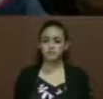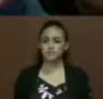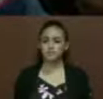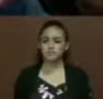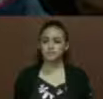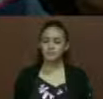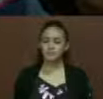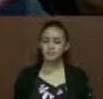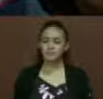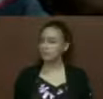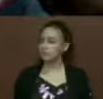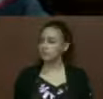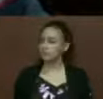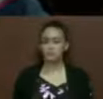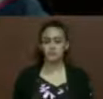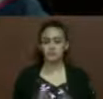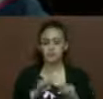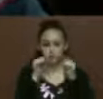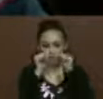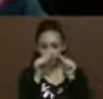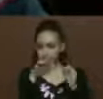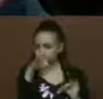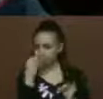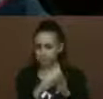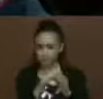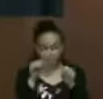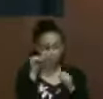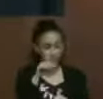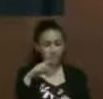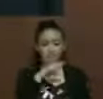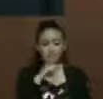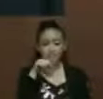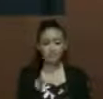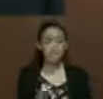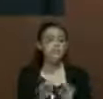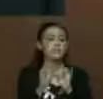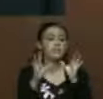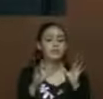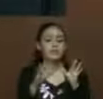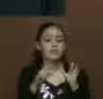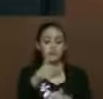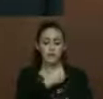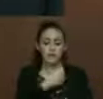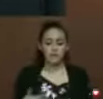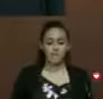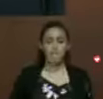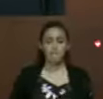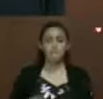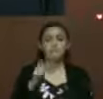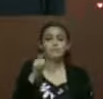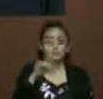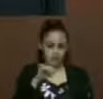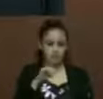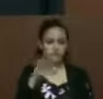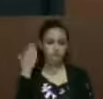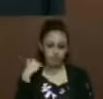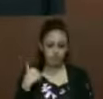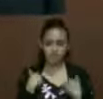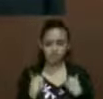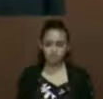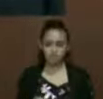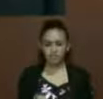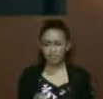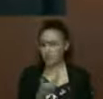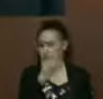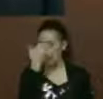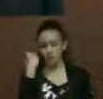están, o sea, fueron atendidos de inmediato. El caso del presidente, entiendo que sí estuvo, no